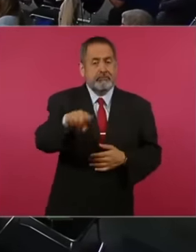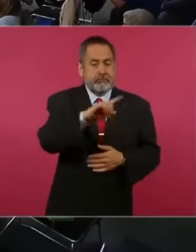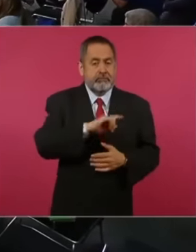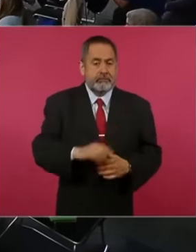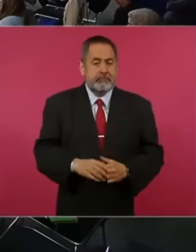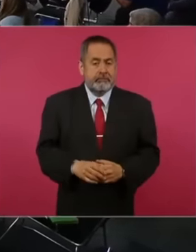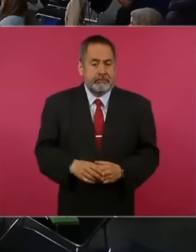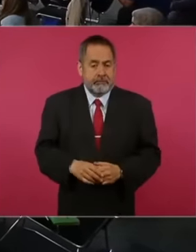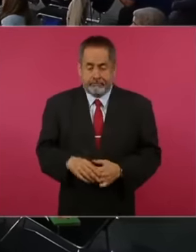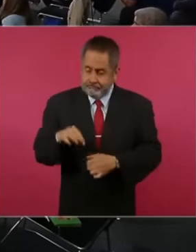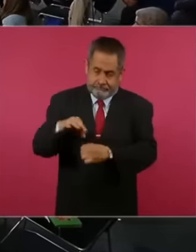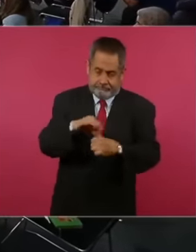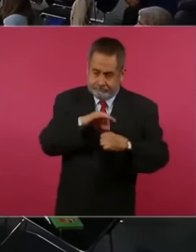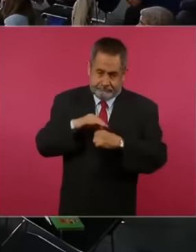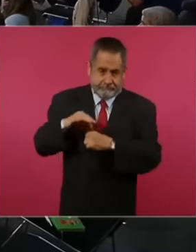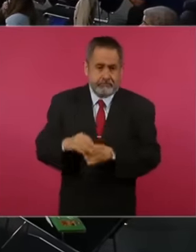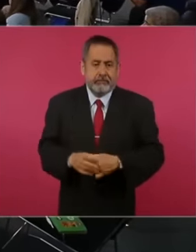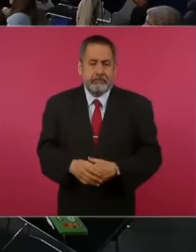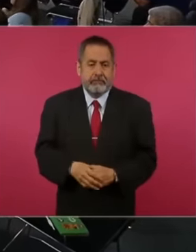Se vota.